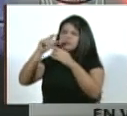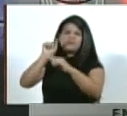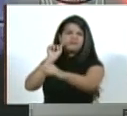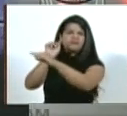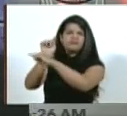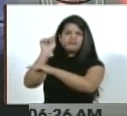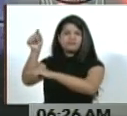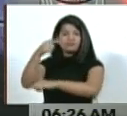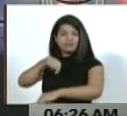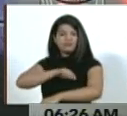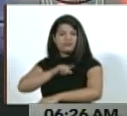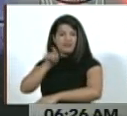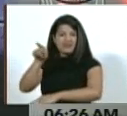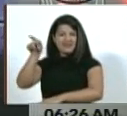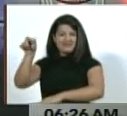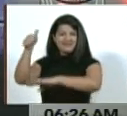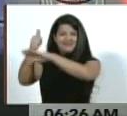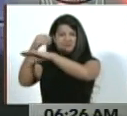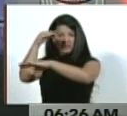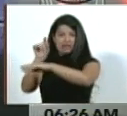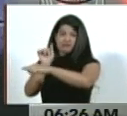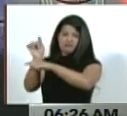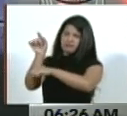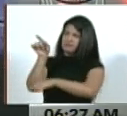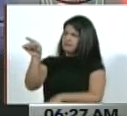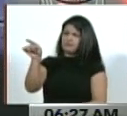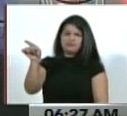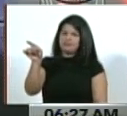capitán imperial